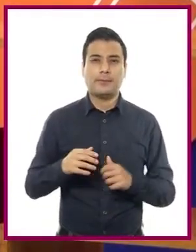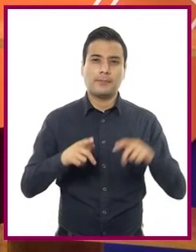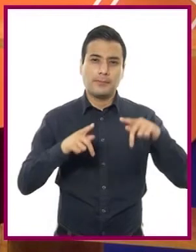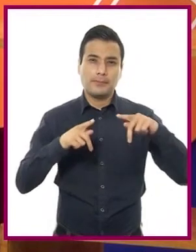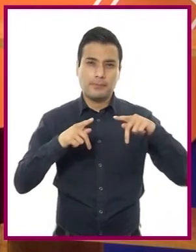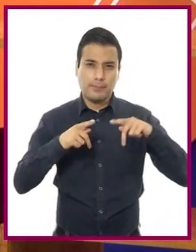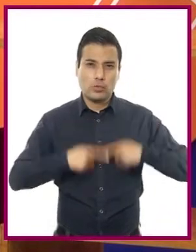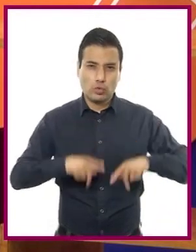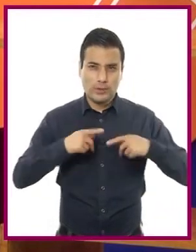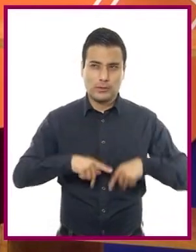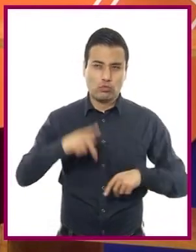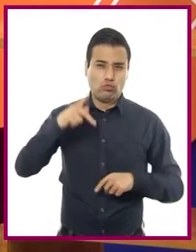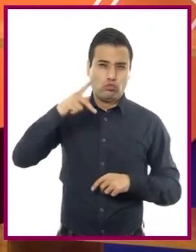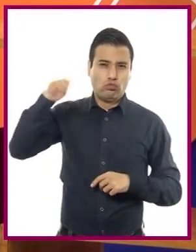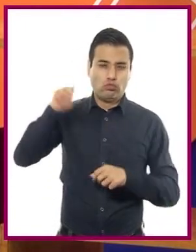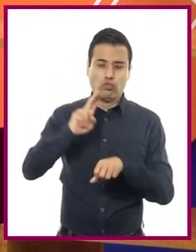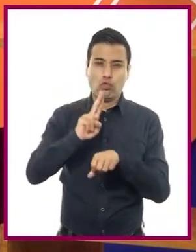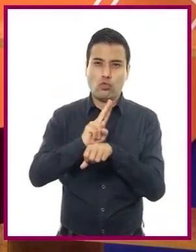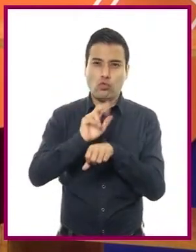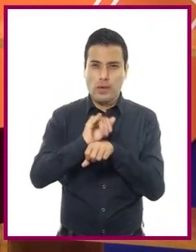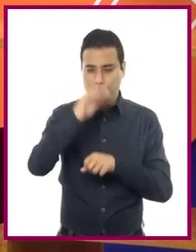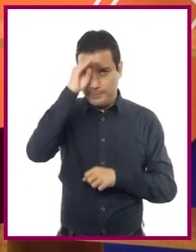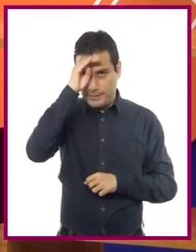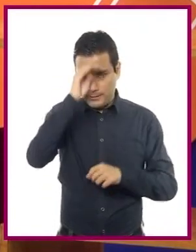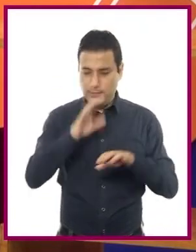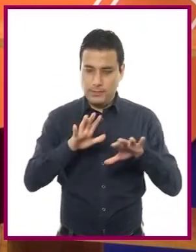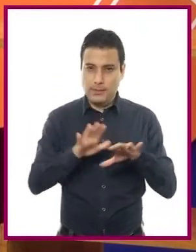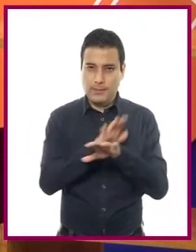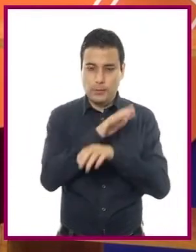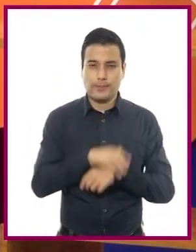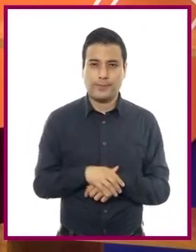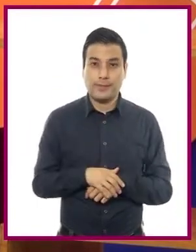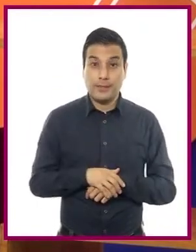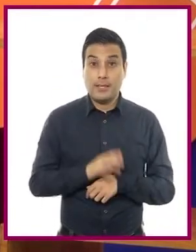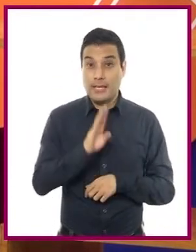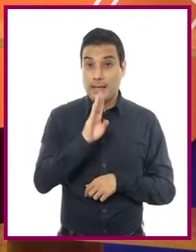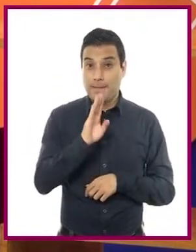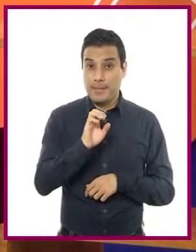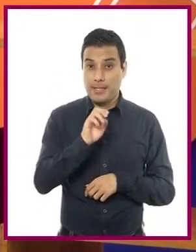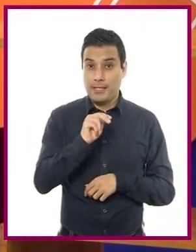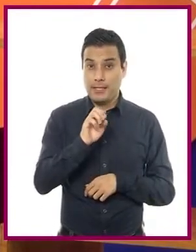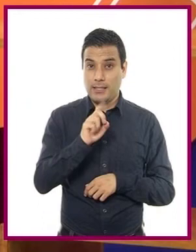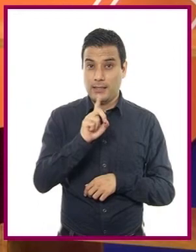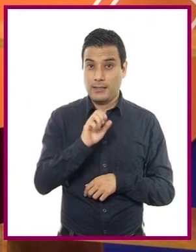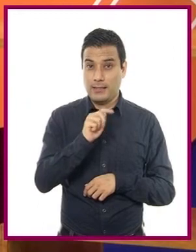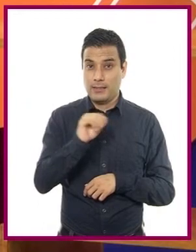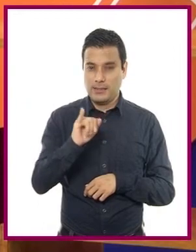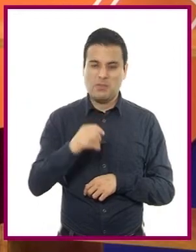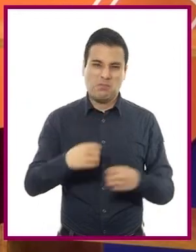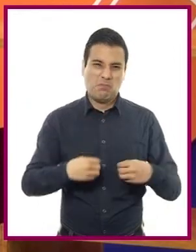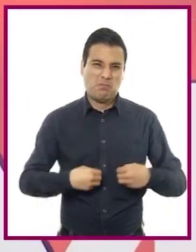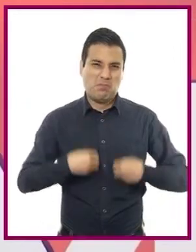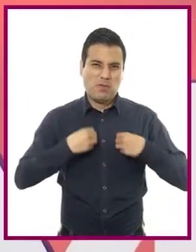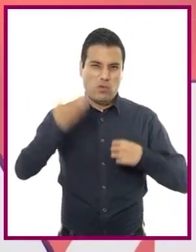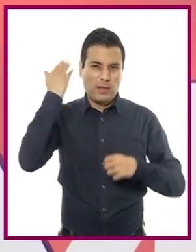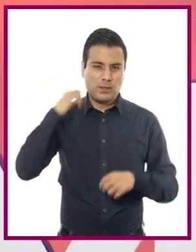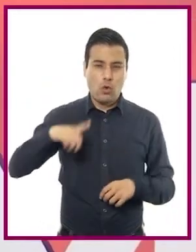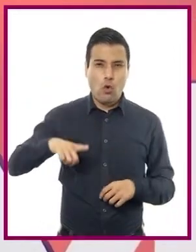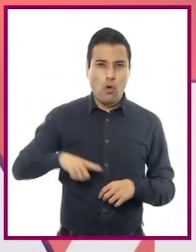en Uruguay. Mario Benedetti vivió en una época en la que había dictadura en su